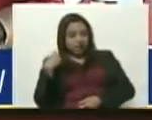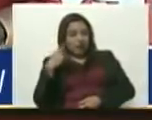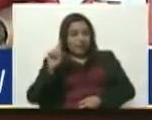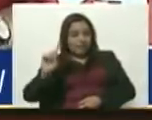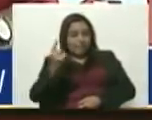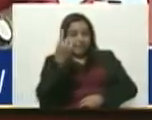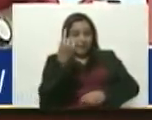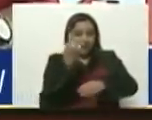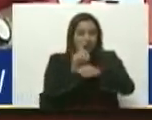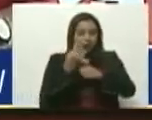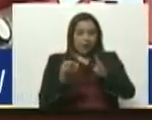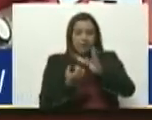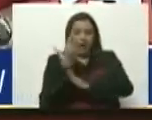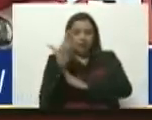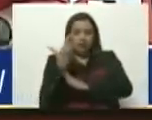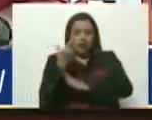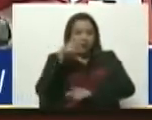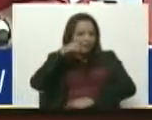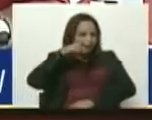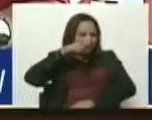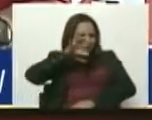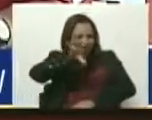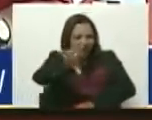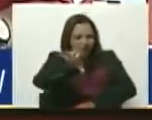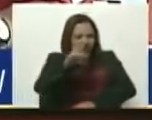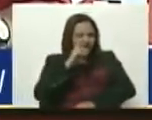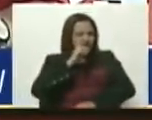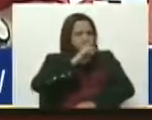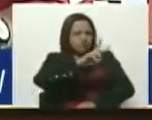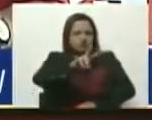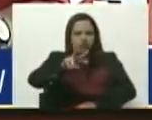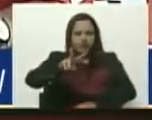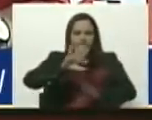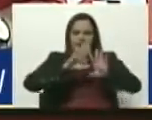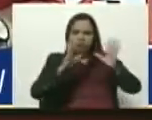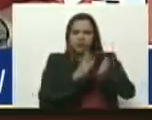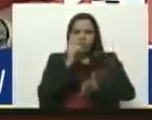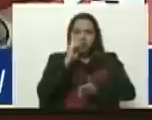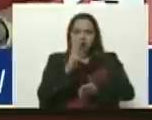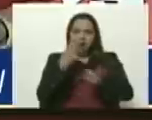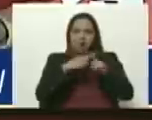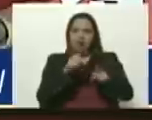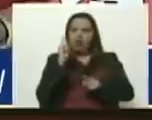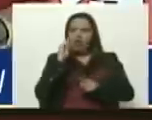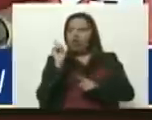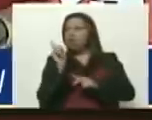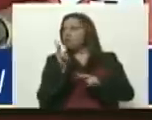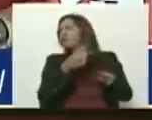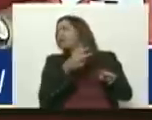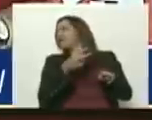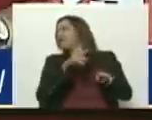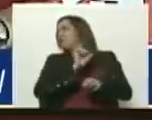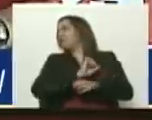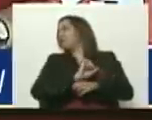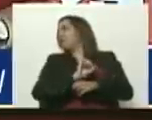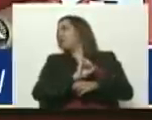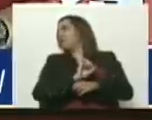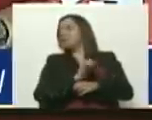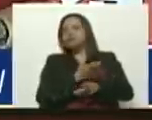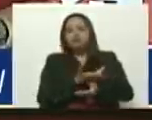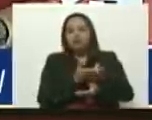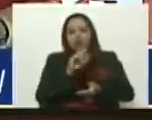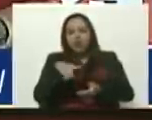el país lo vio el mundo lo vio pero se hacen los locos y no quieren transmitirlo